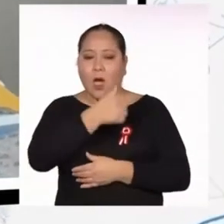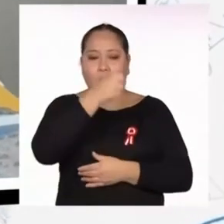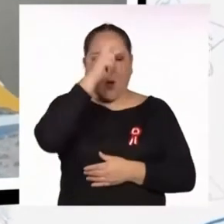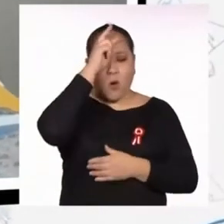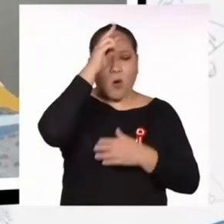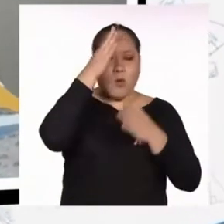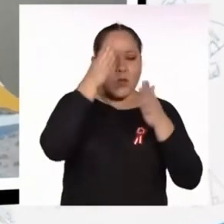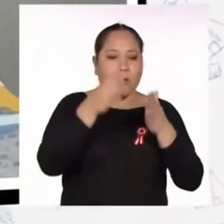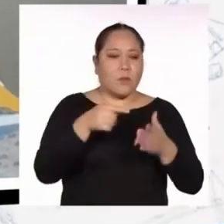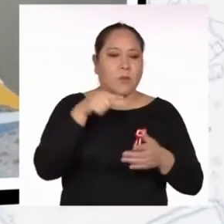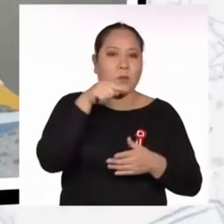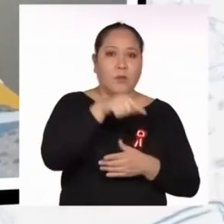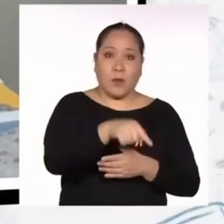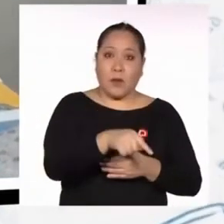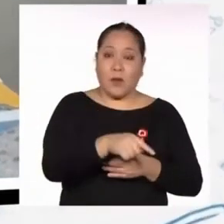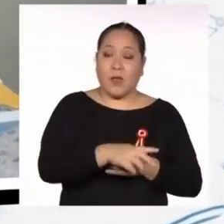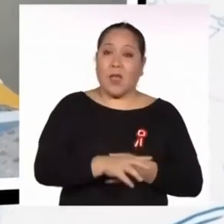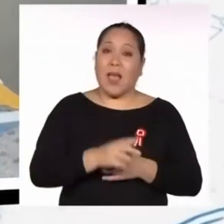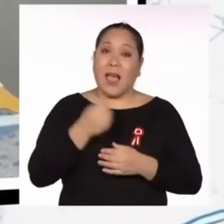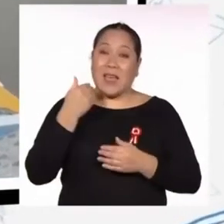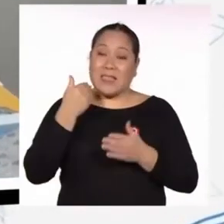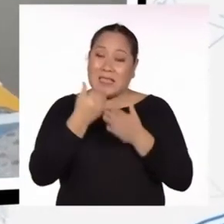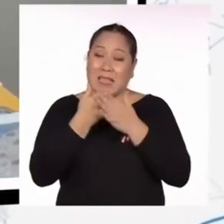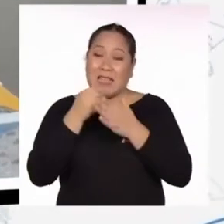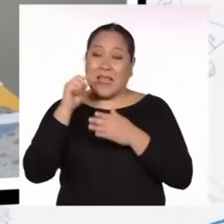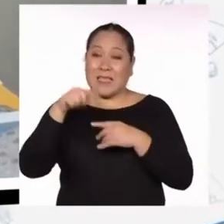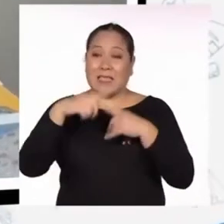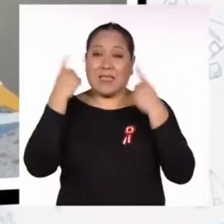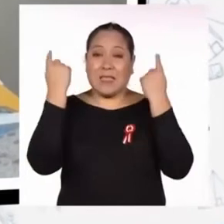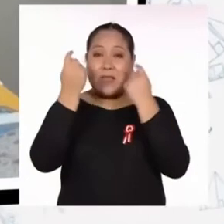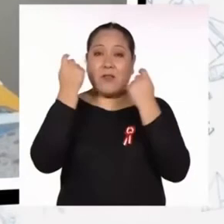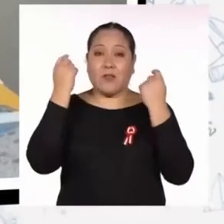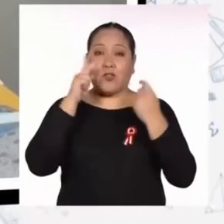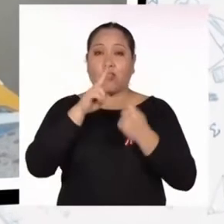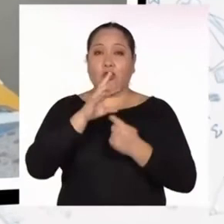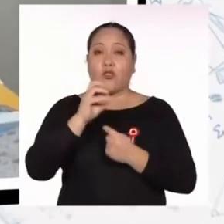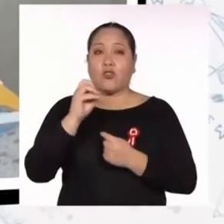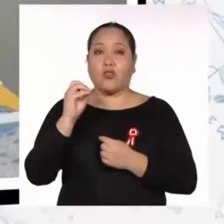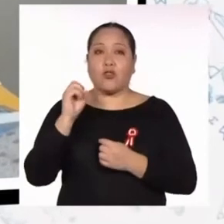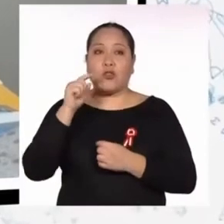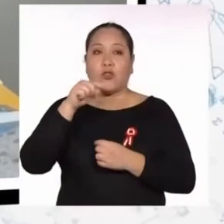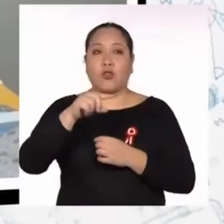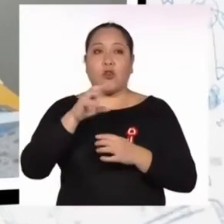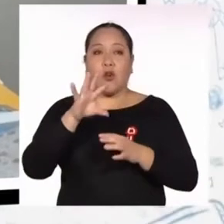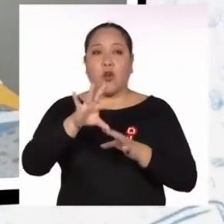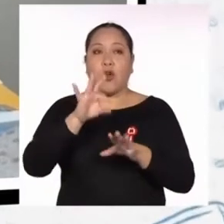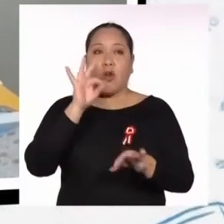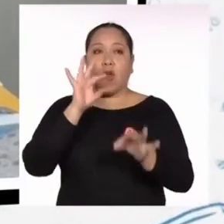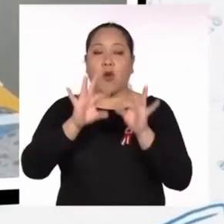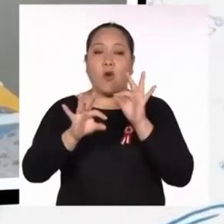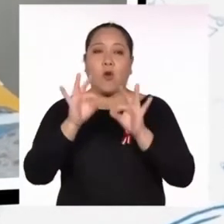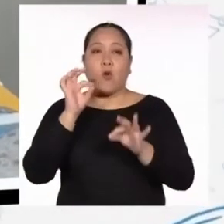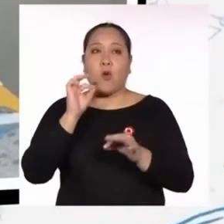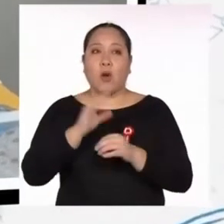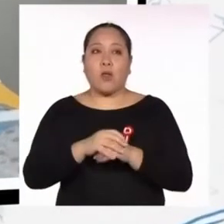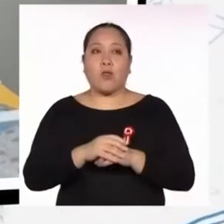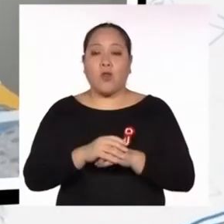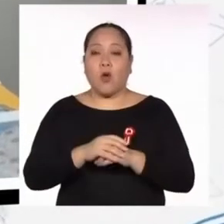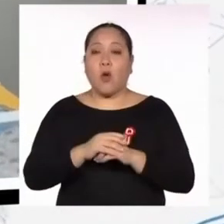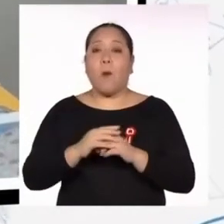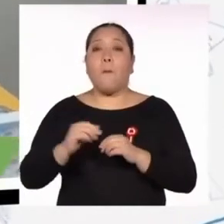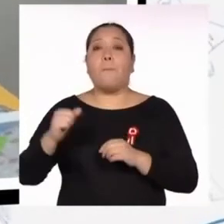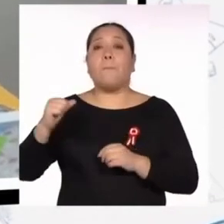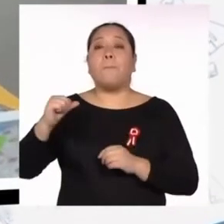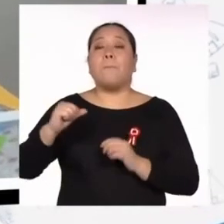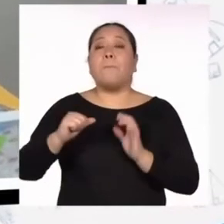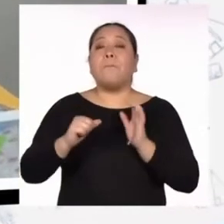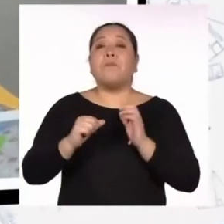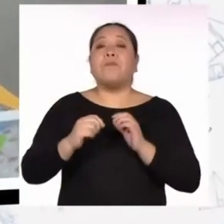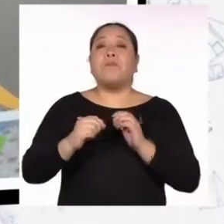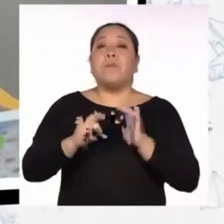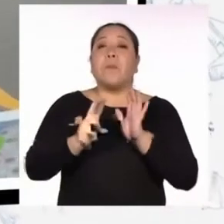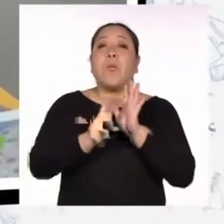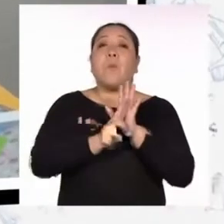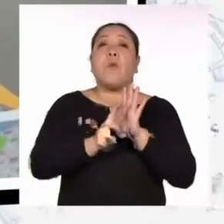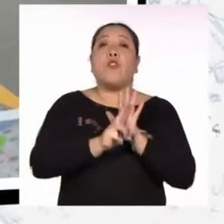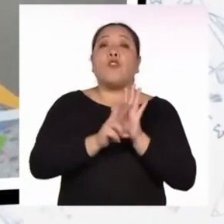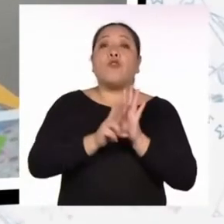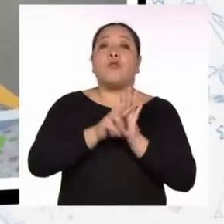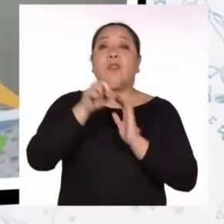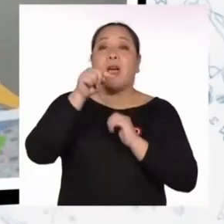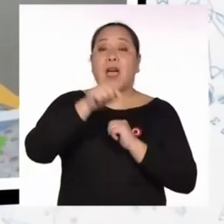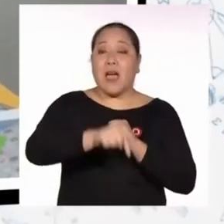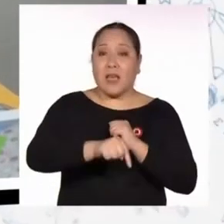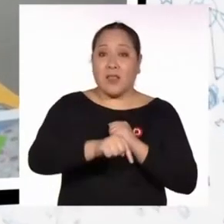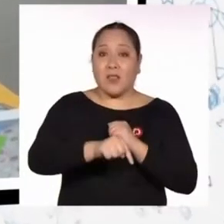de este bicentenario que se acerca y encontré este grupo que se llama voluntarios del bicentenario y quisiera que lo